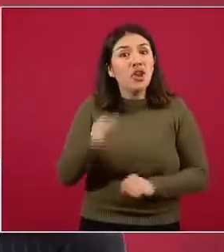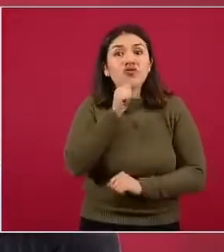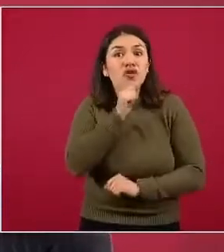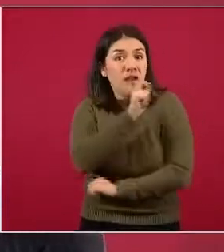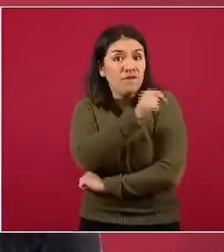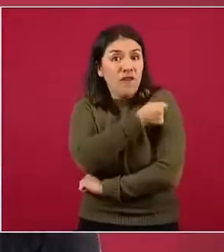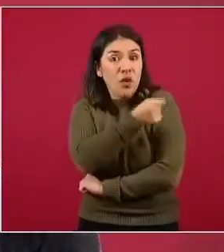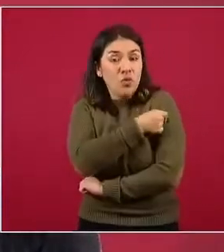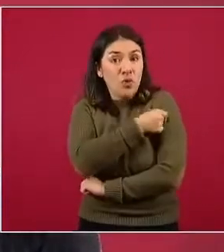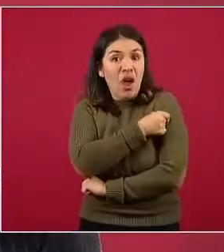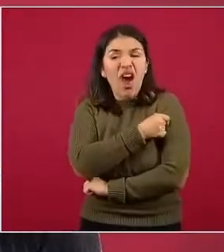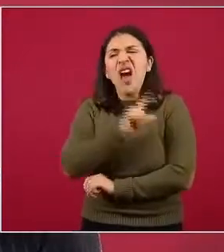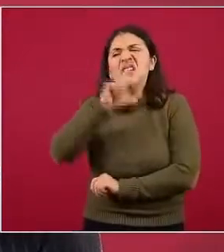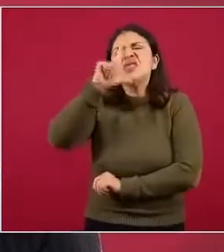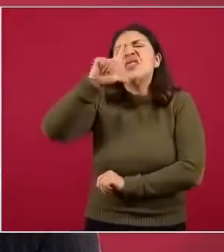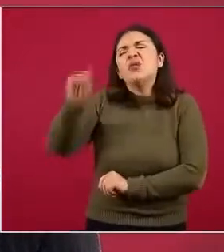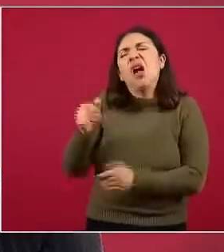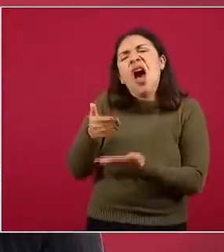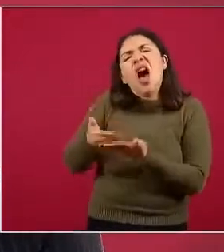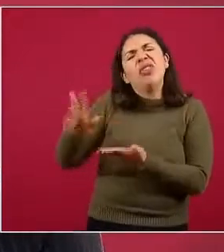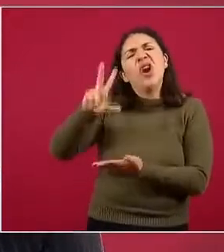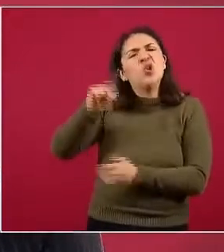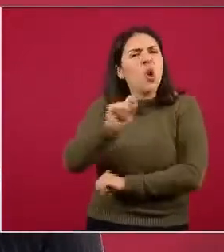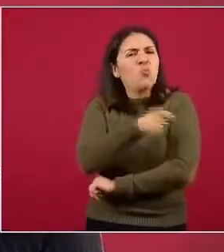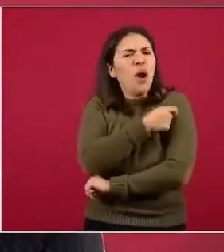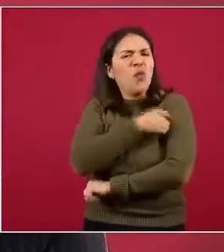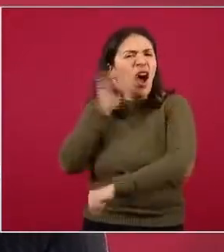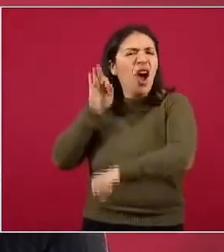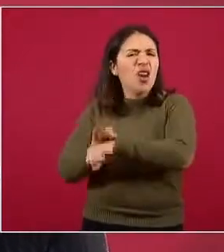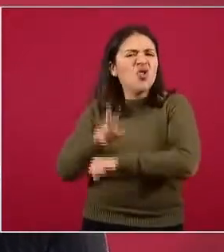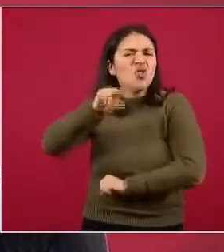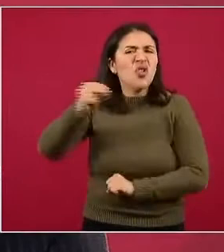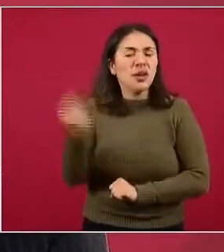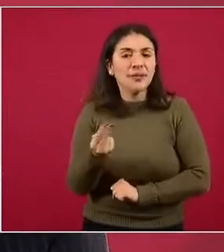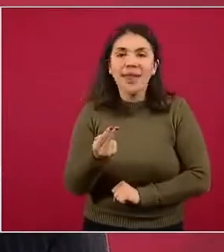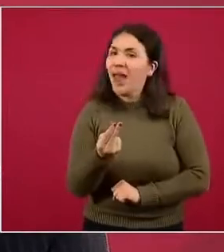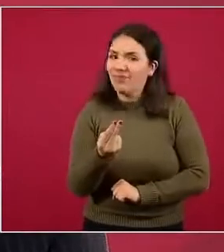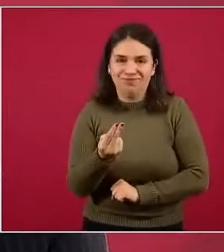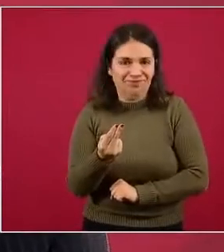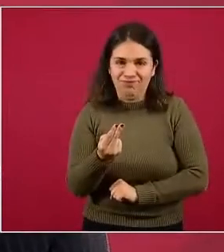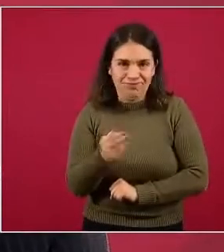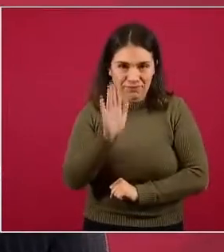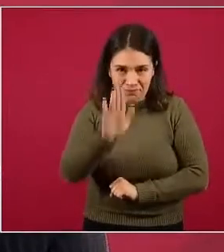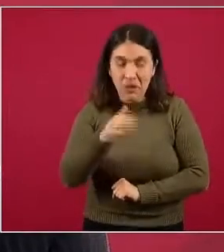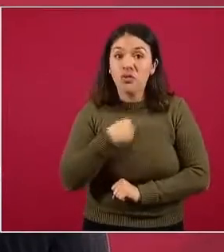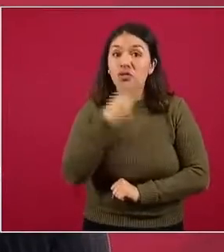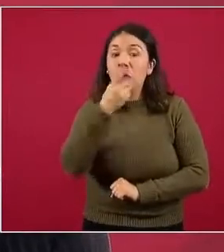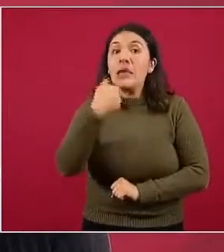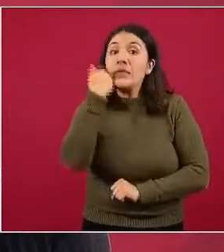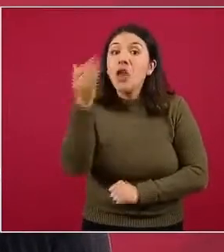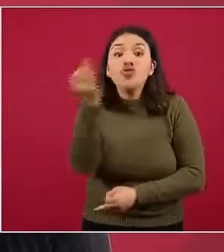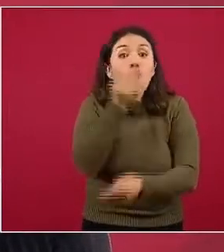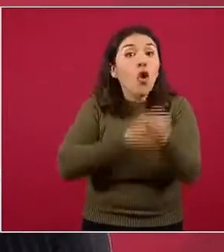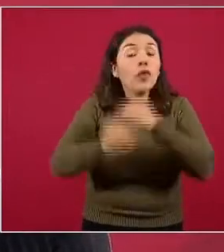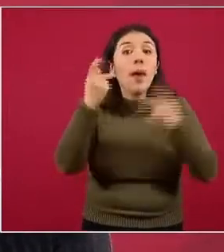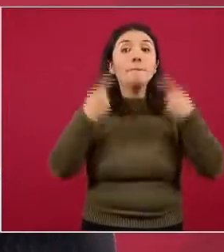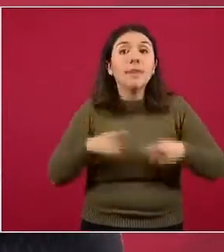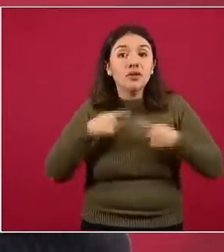no vaya a ser cubierto. Que quede muy claro, el objetivo de la vacunación contra COVID en México es universal.